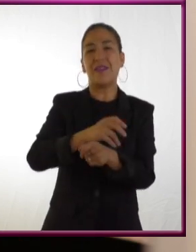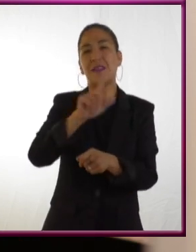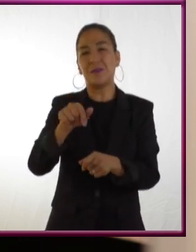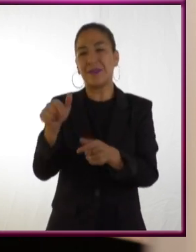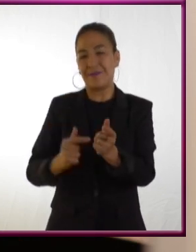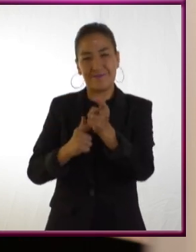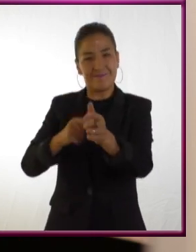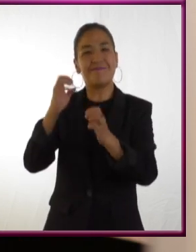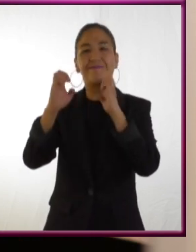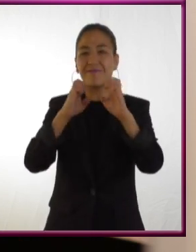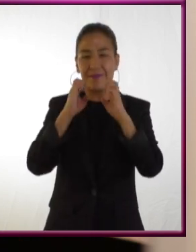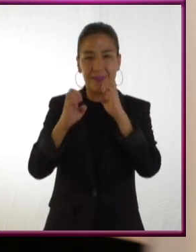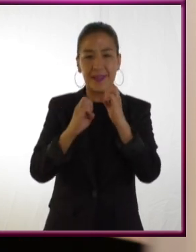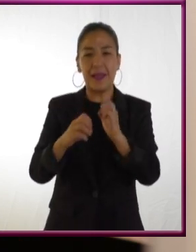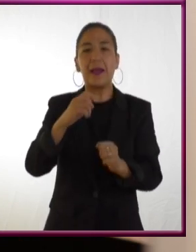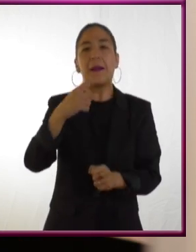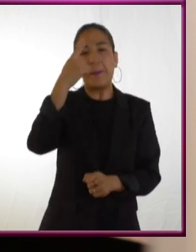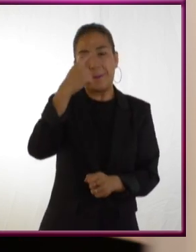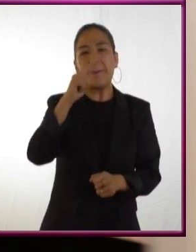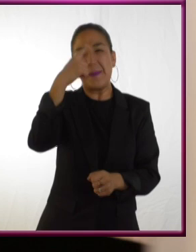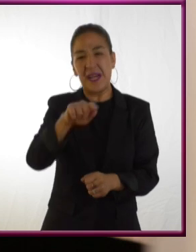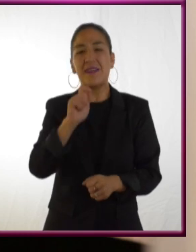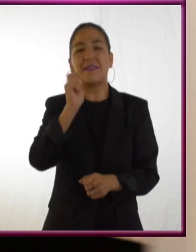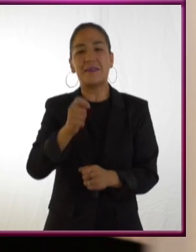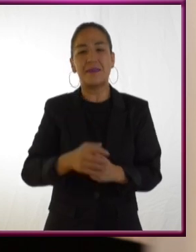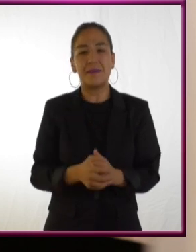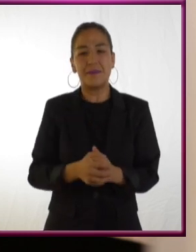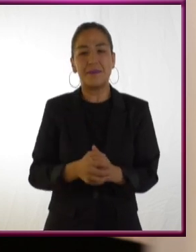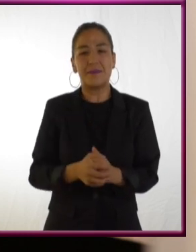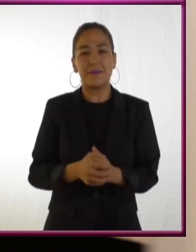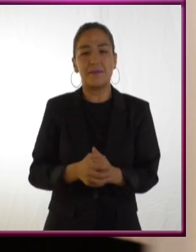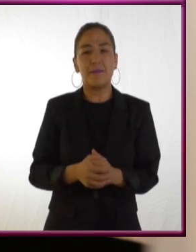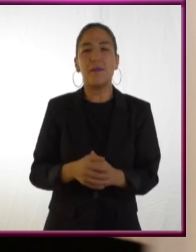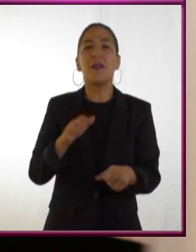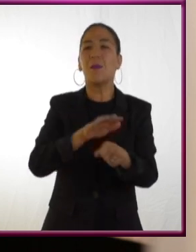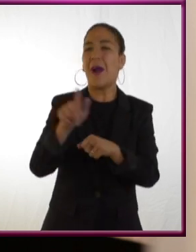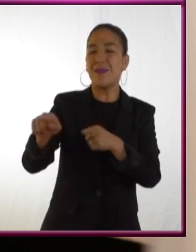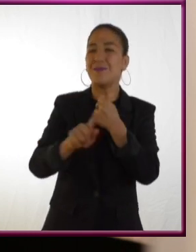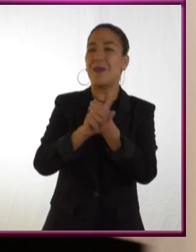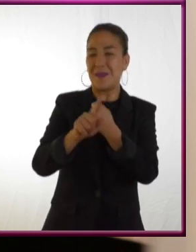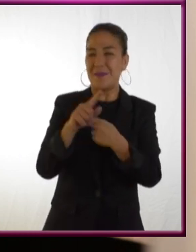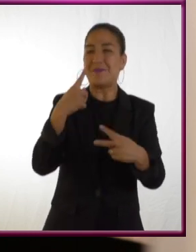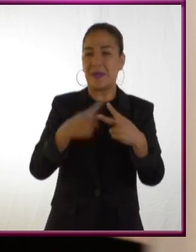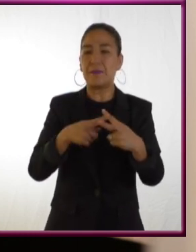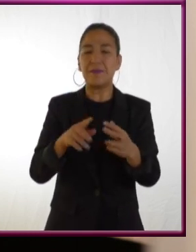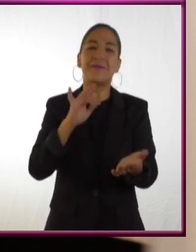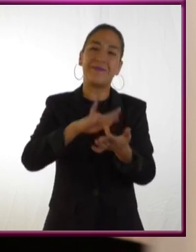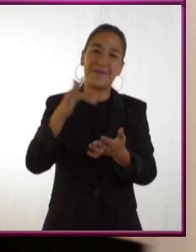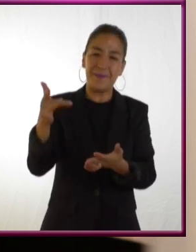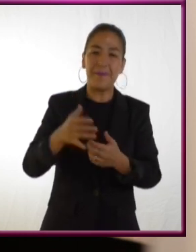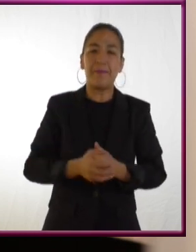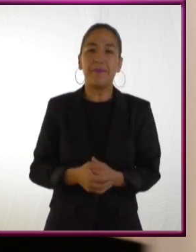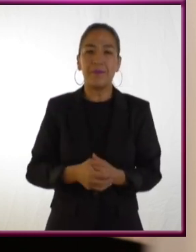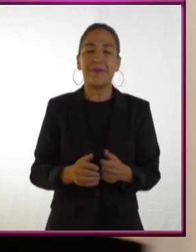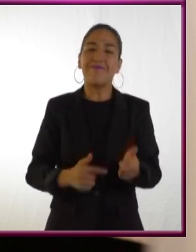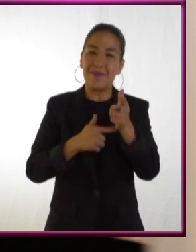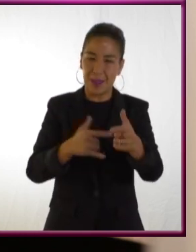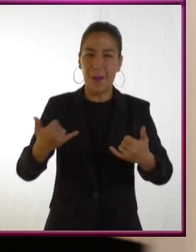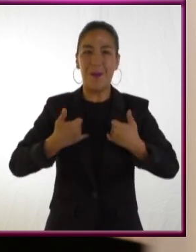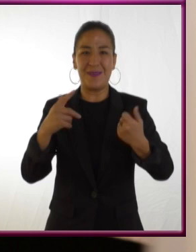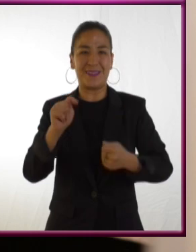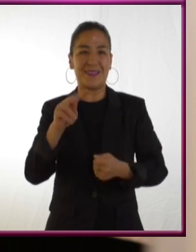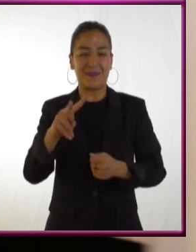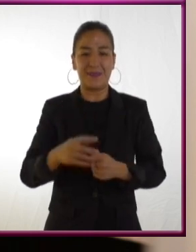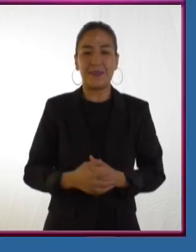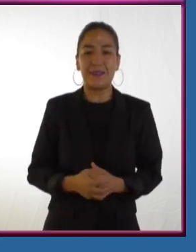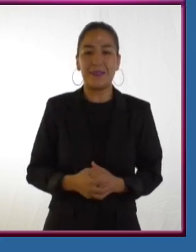con la entrevista para que podamos ahondar un poco más en lo que es el problema en sí. Muchas gracias. Continuamos con el programa que